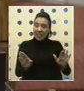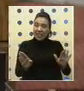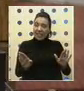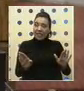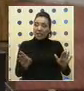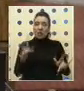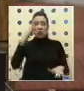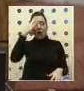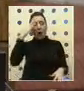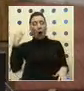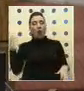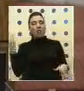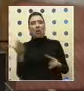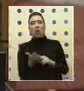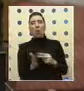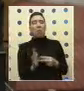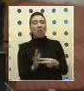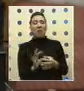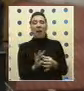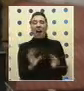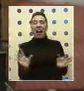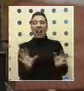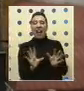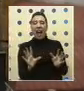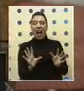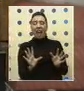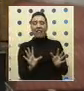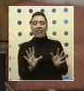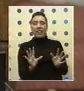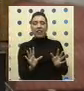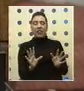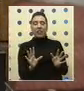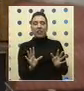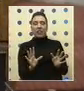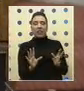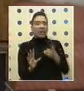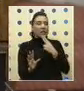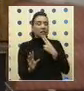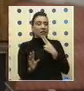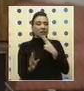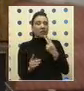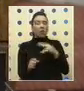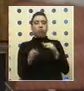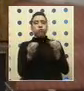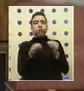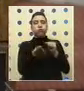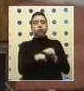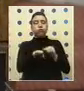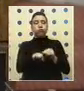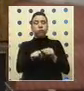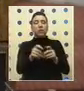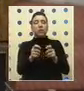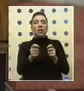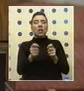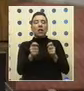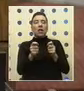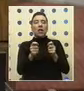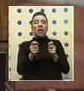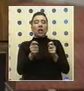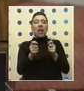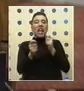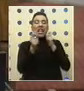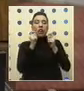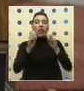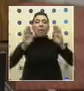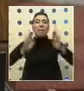olvidamos de los graves problemas que se viven, así como de los colapsos y riesgos que prácticamente paralizan